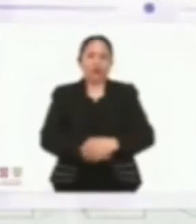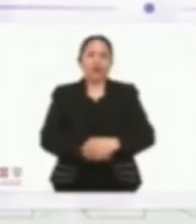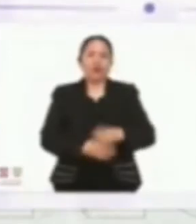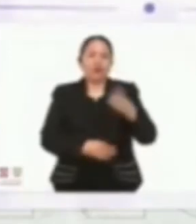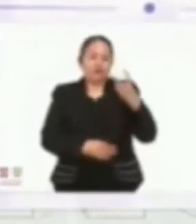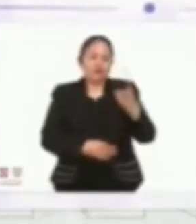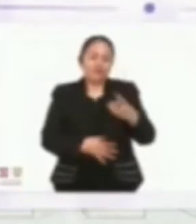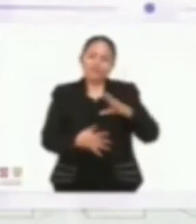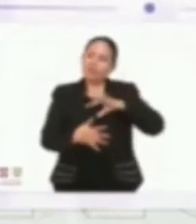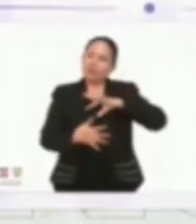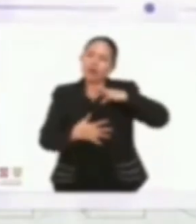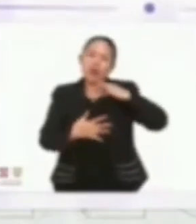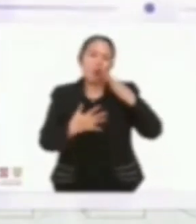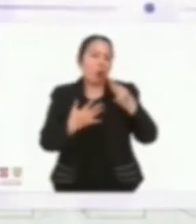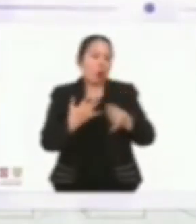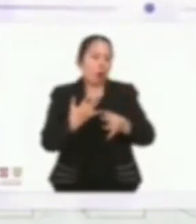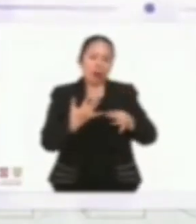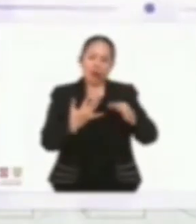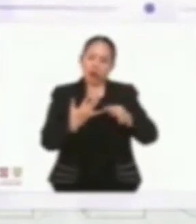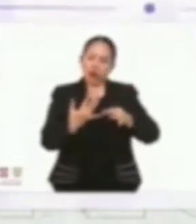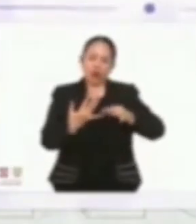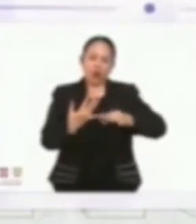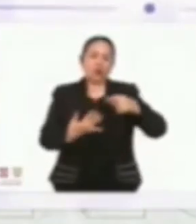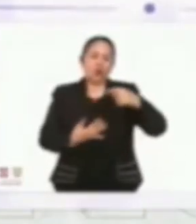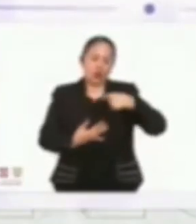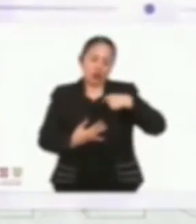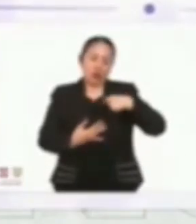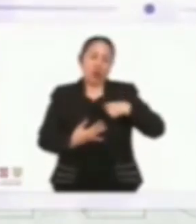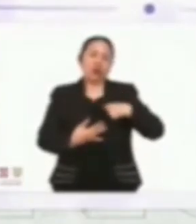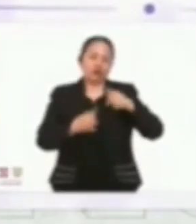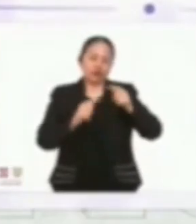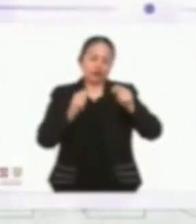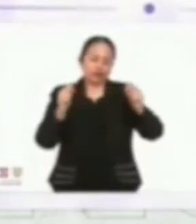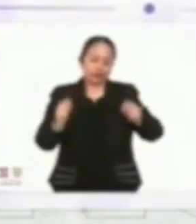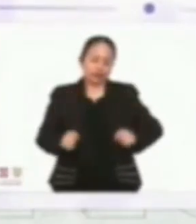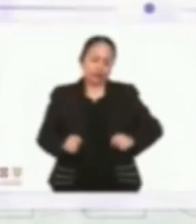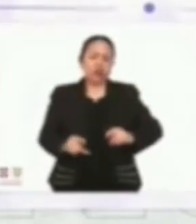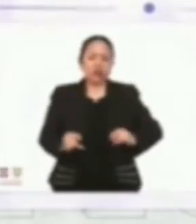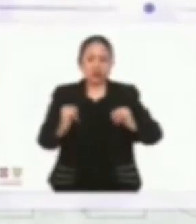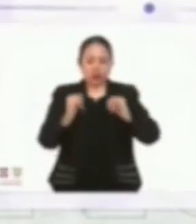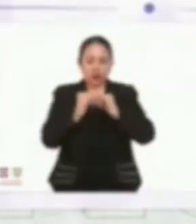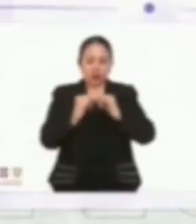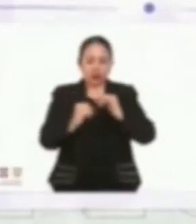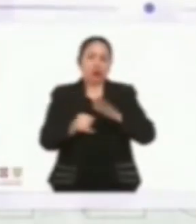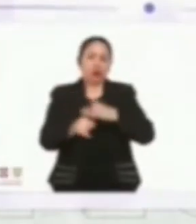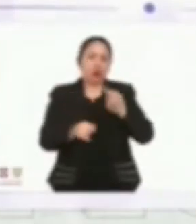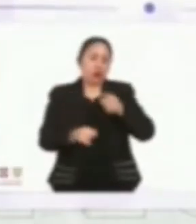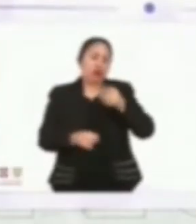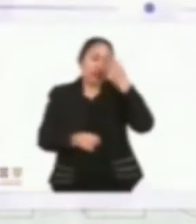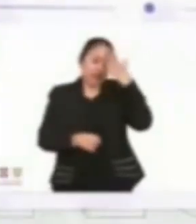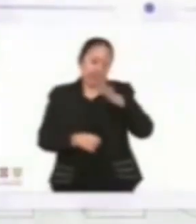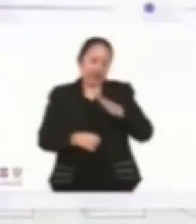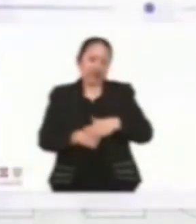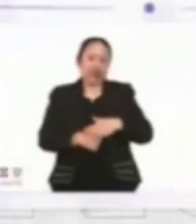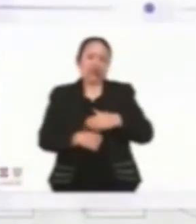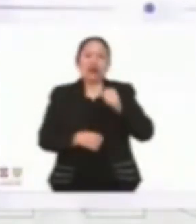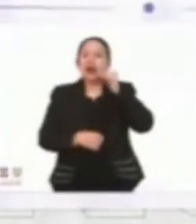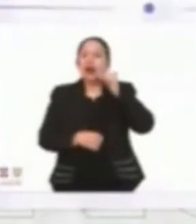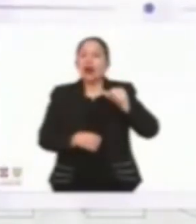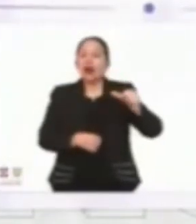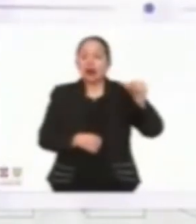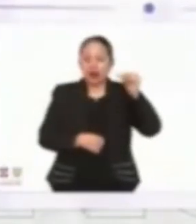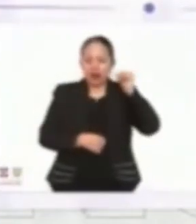el último como titular de esta institución. Porque como es de su conocimiento, el día de